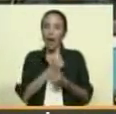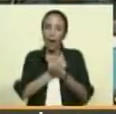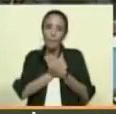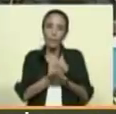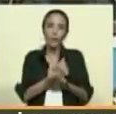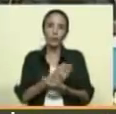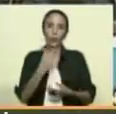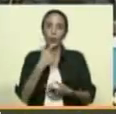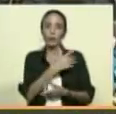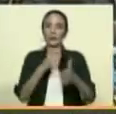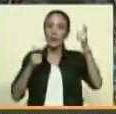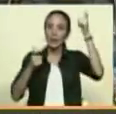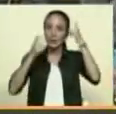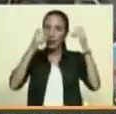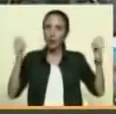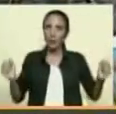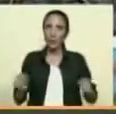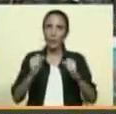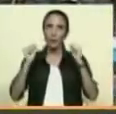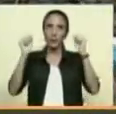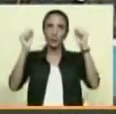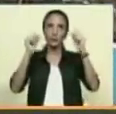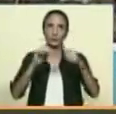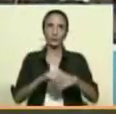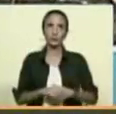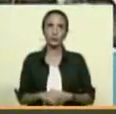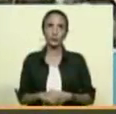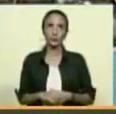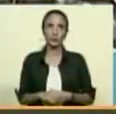corazón, ¡Chávez vive!